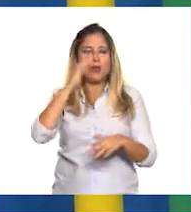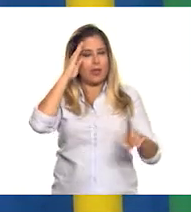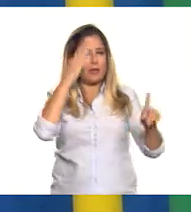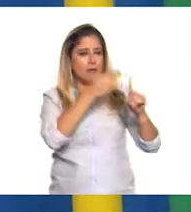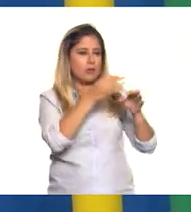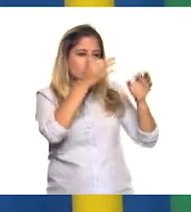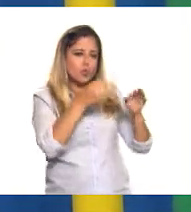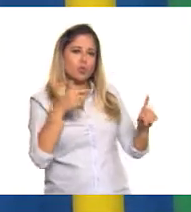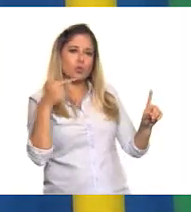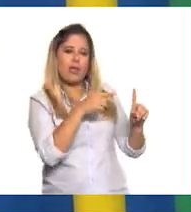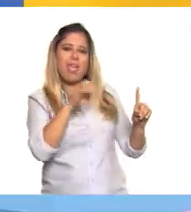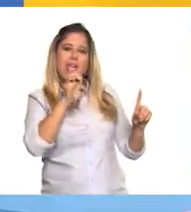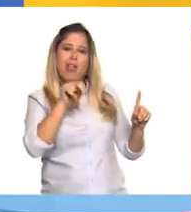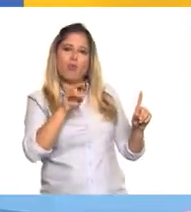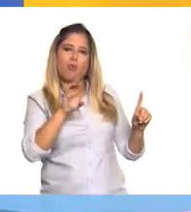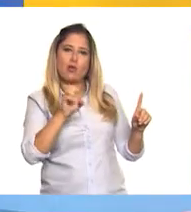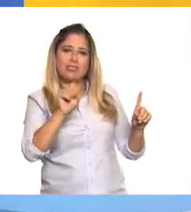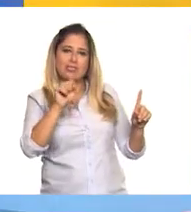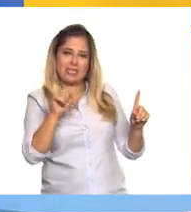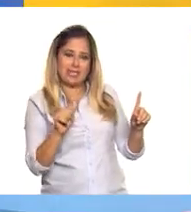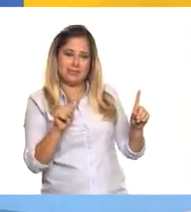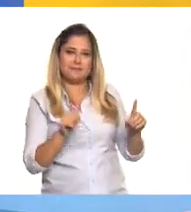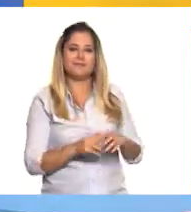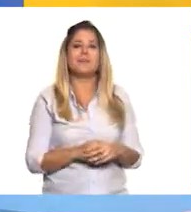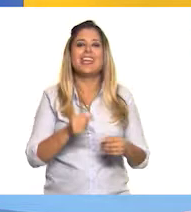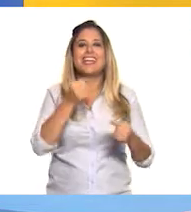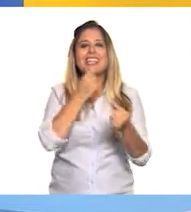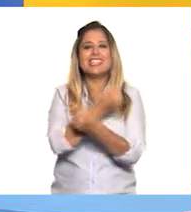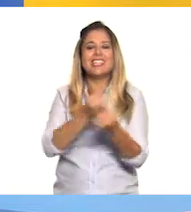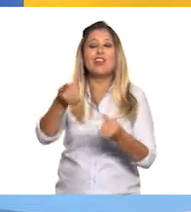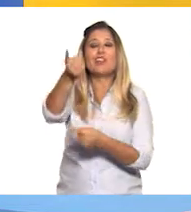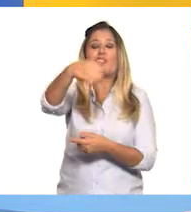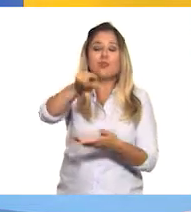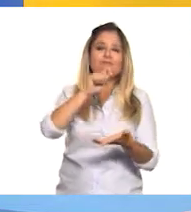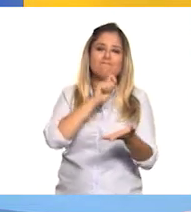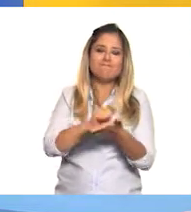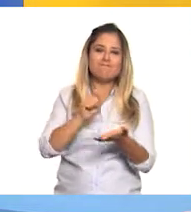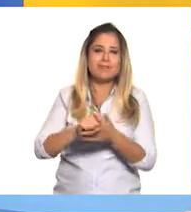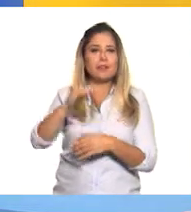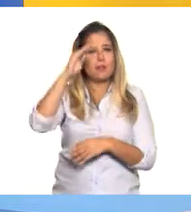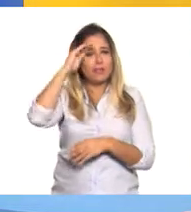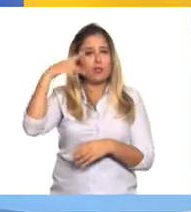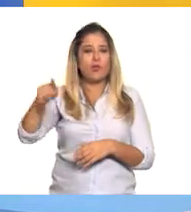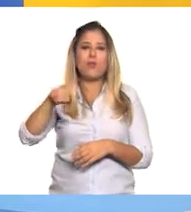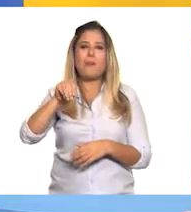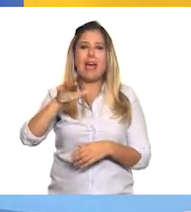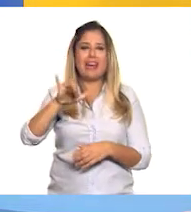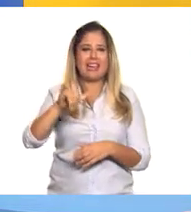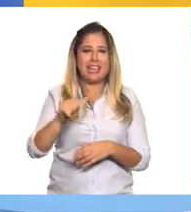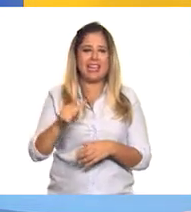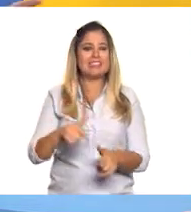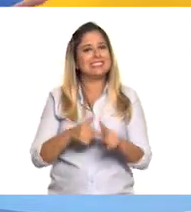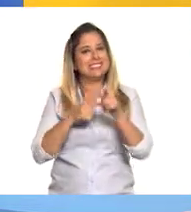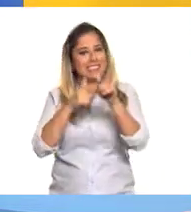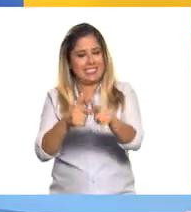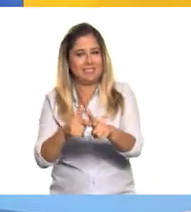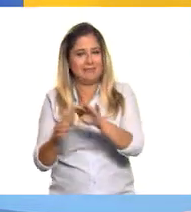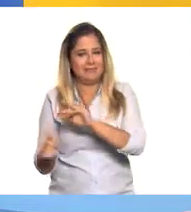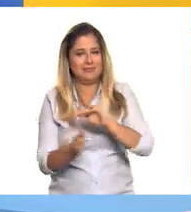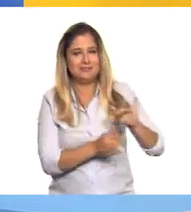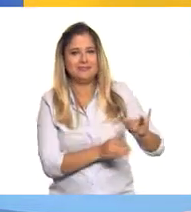encuesta. Muy bien. Niños y niñas en casa, tomen nota de la reflexión de María. Continuemos. ¿Les